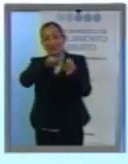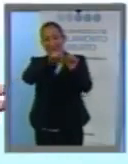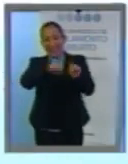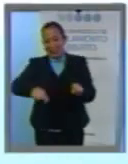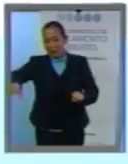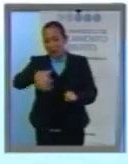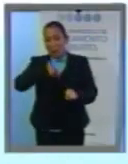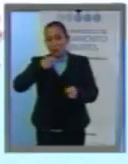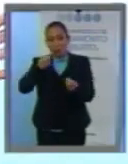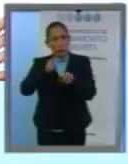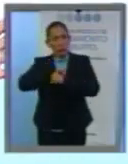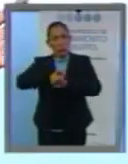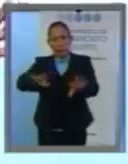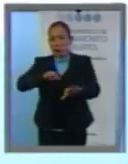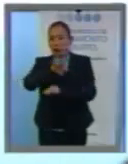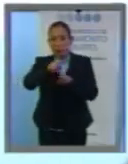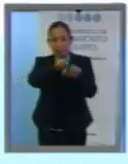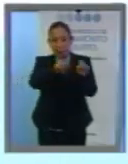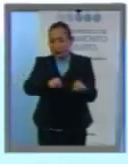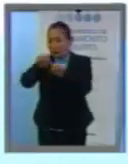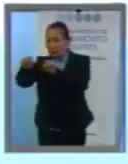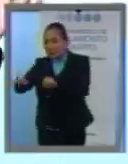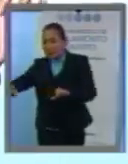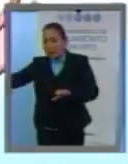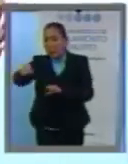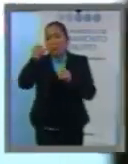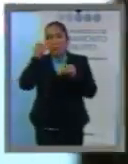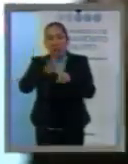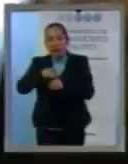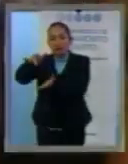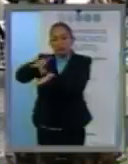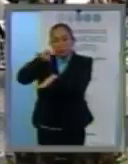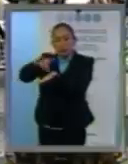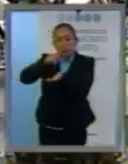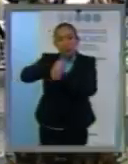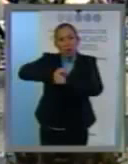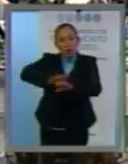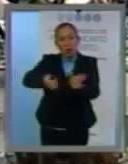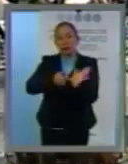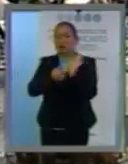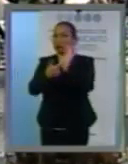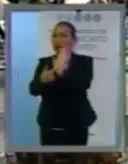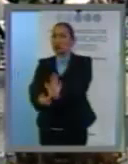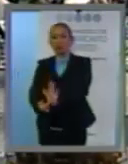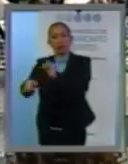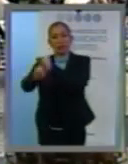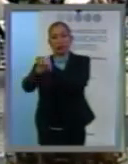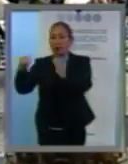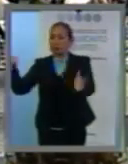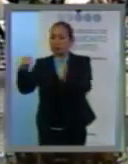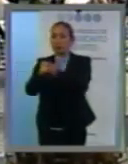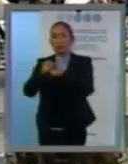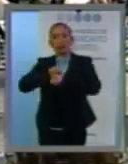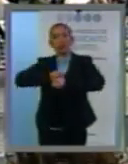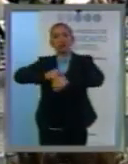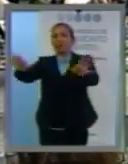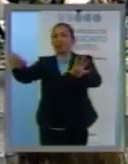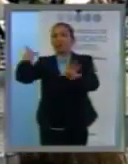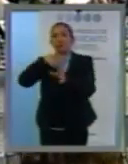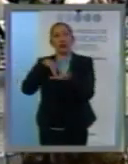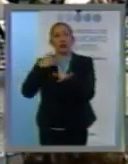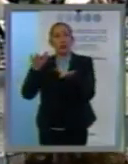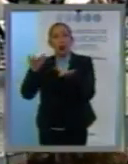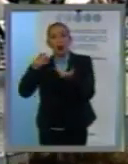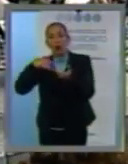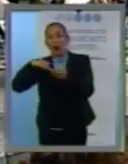sistemas. Claro, todos estos sistemas van a generar mucha más información y la van a poner en línea, y va a ser sistemas